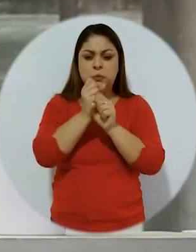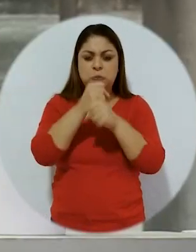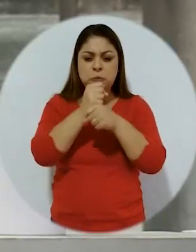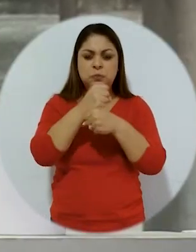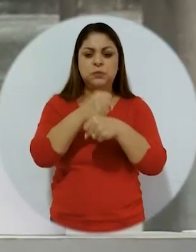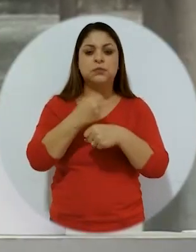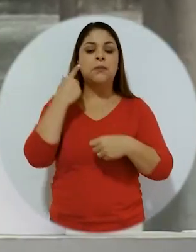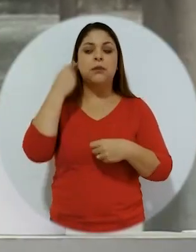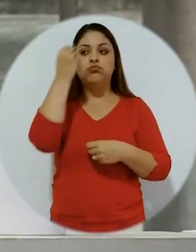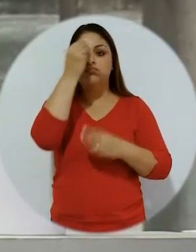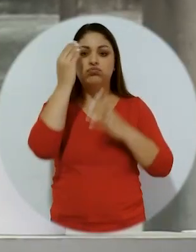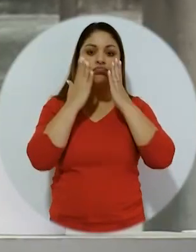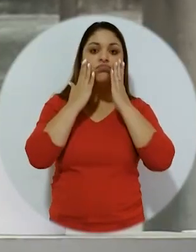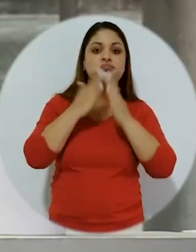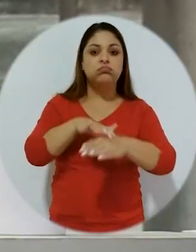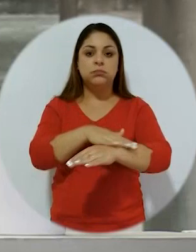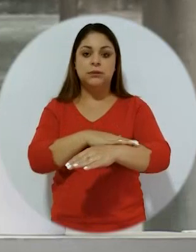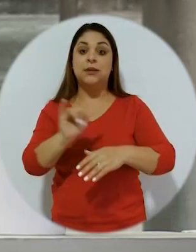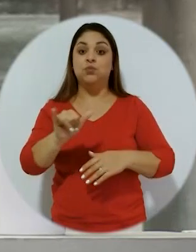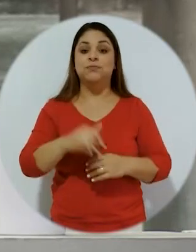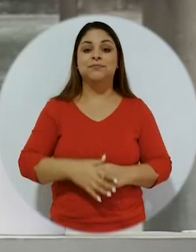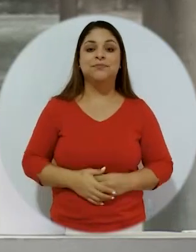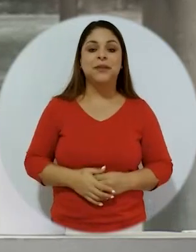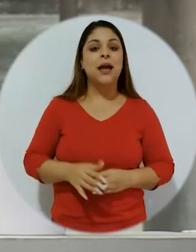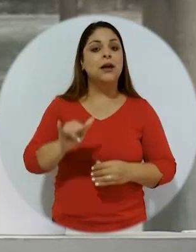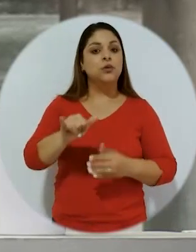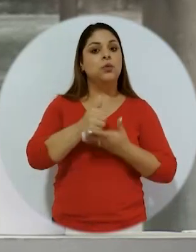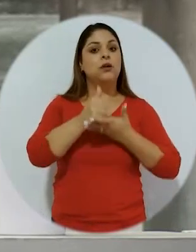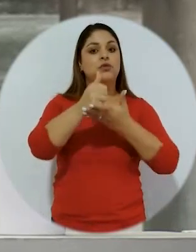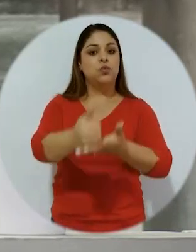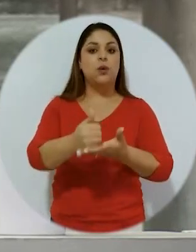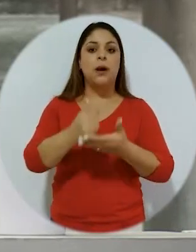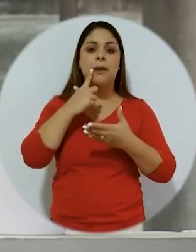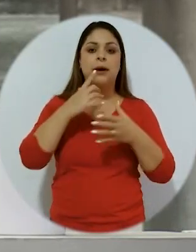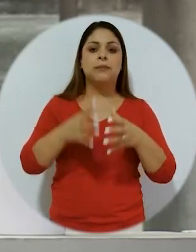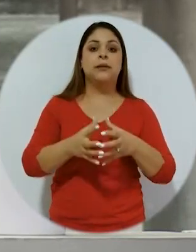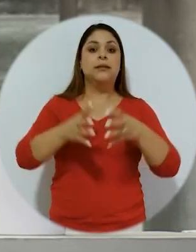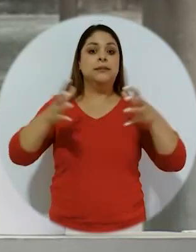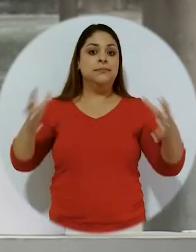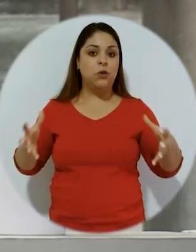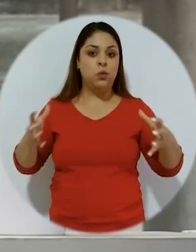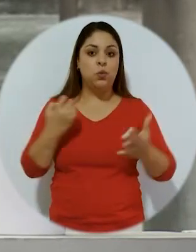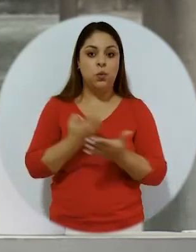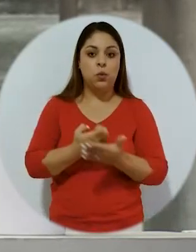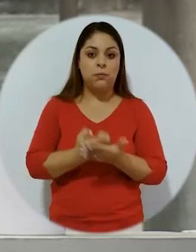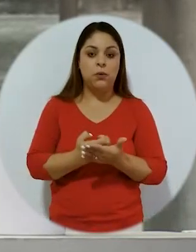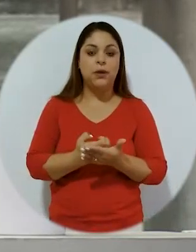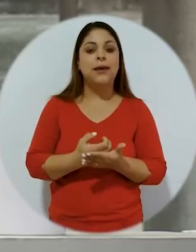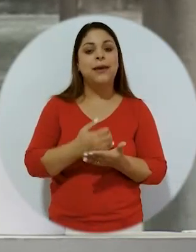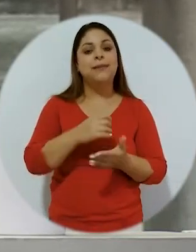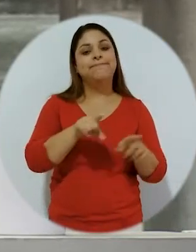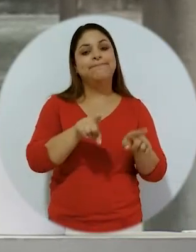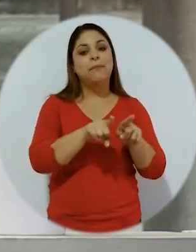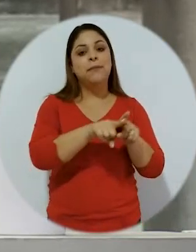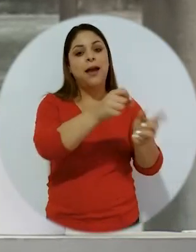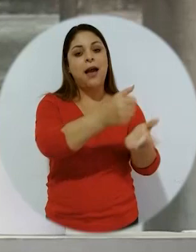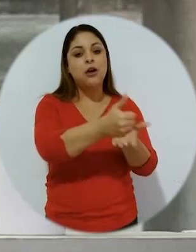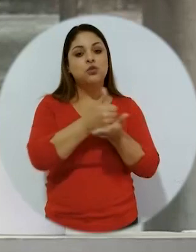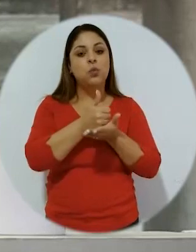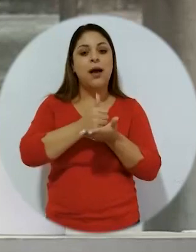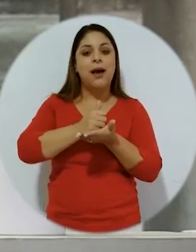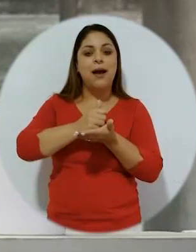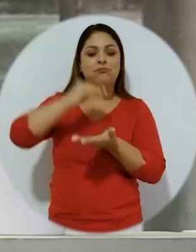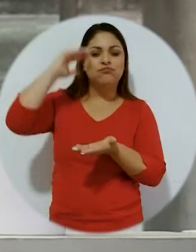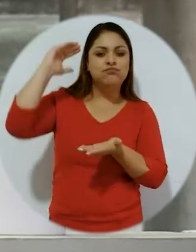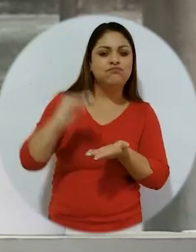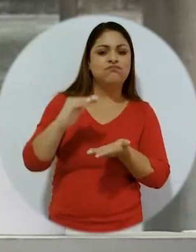que contribuyen al crecimiento económico a la vez que están ayudando a reducir el cambio